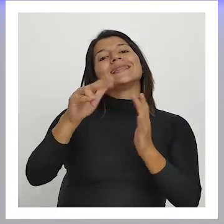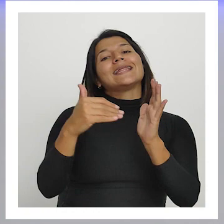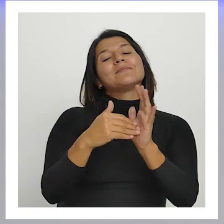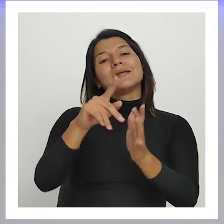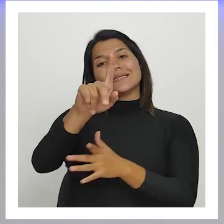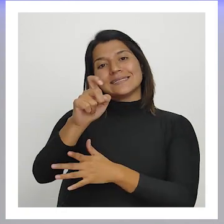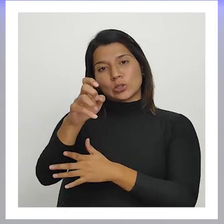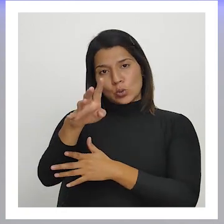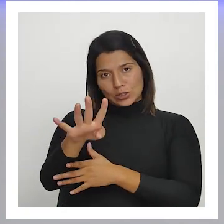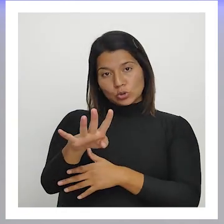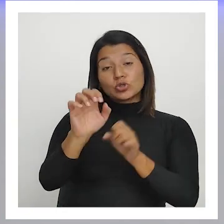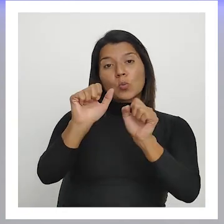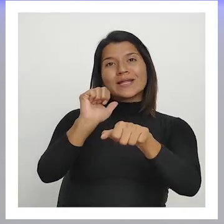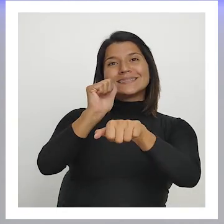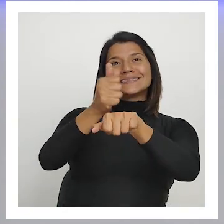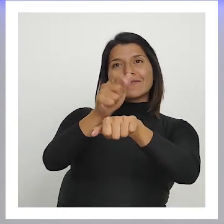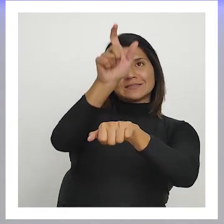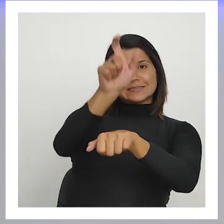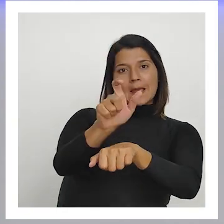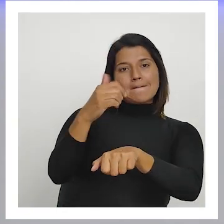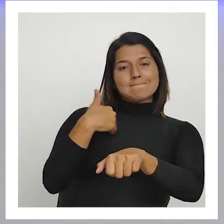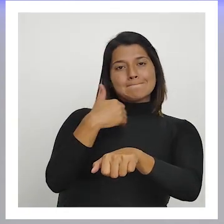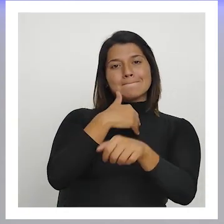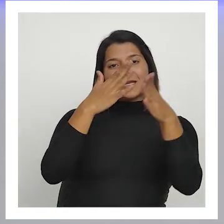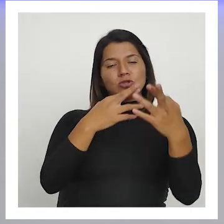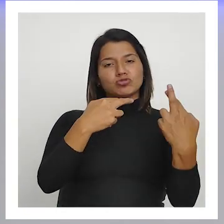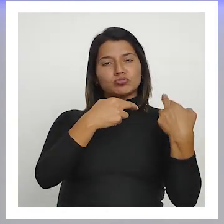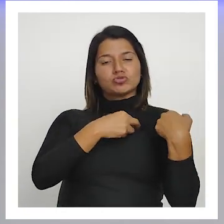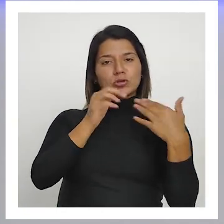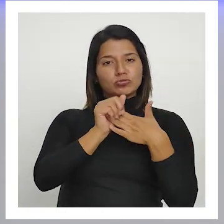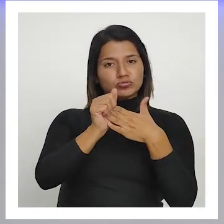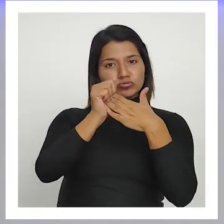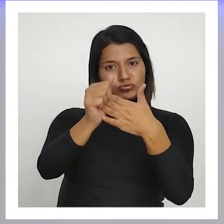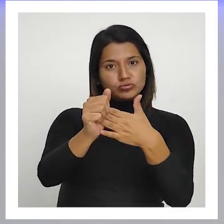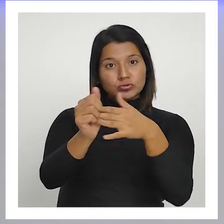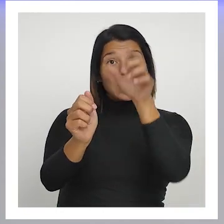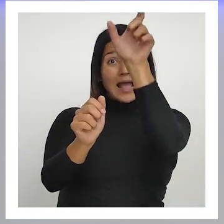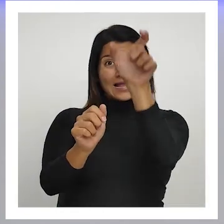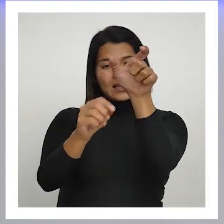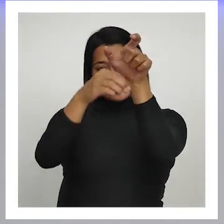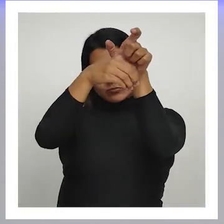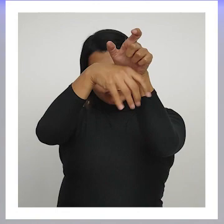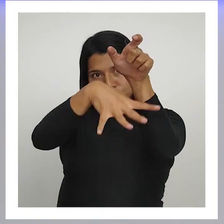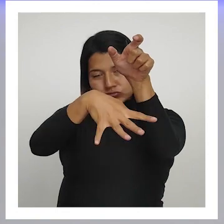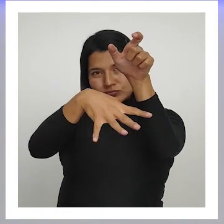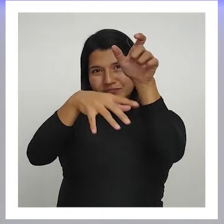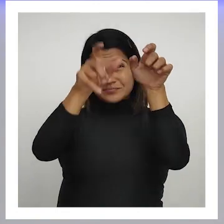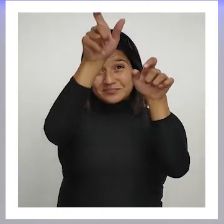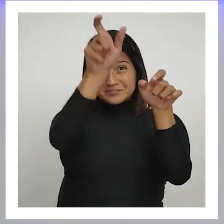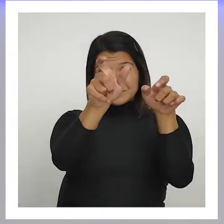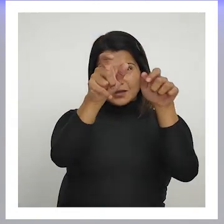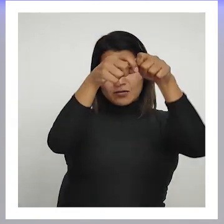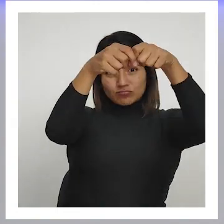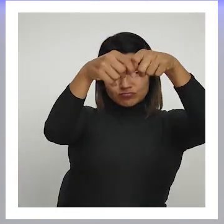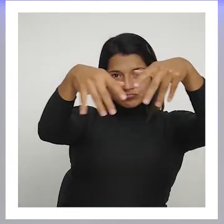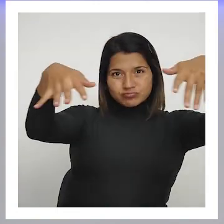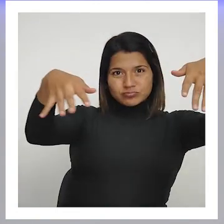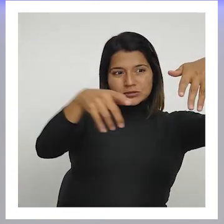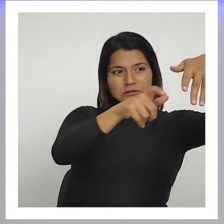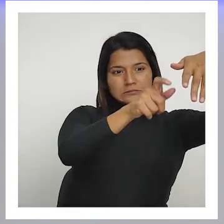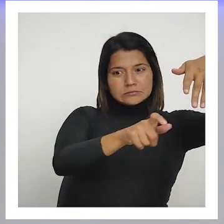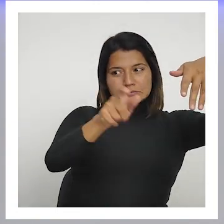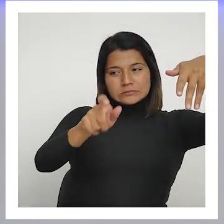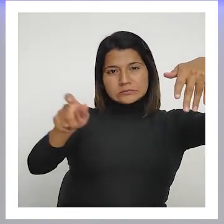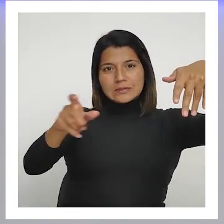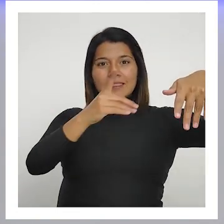generar esta figura en donde el ministro tenga una rectoría, pero tengamos direcciones y divisiones responsables de ejecutar para